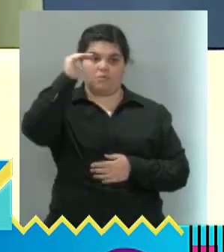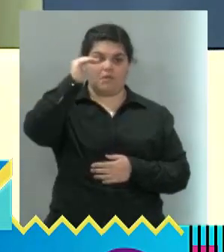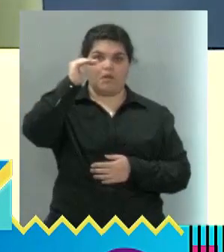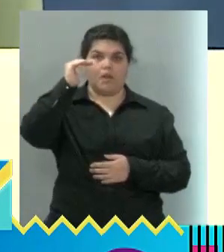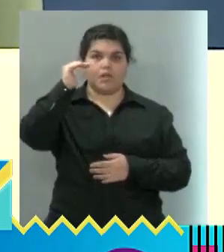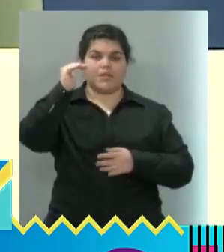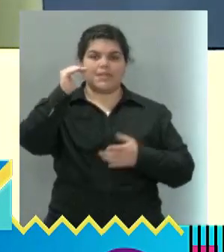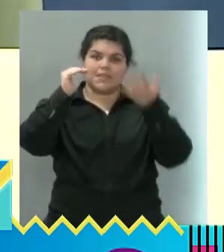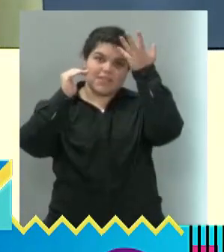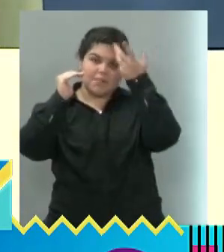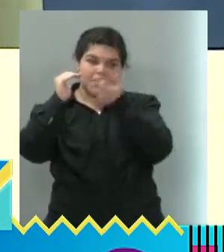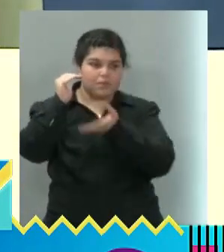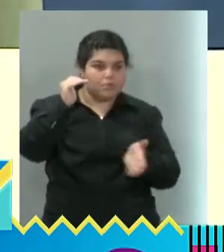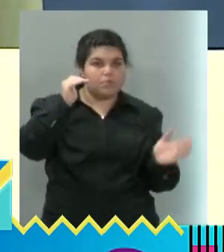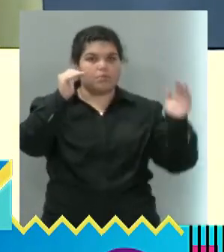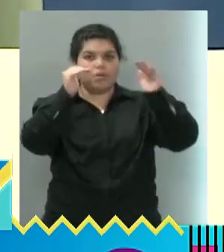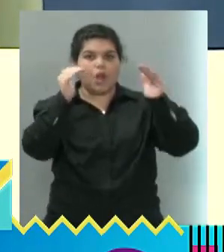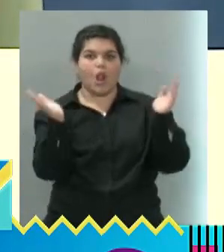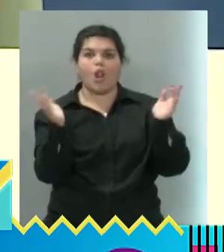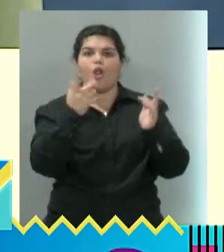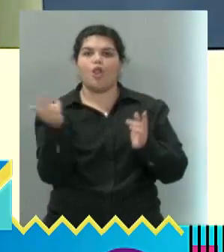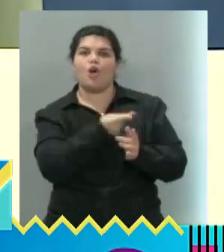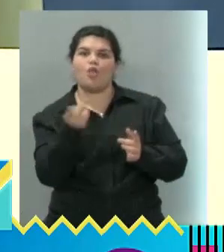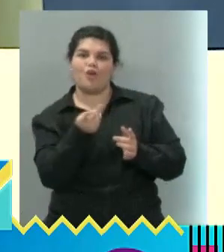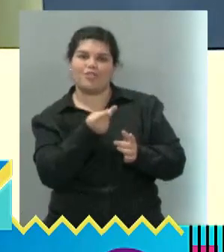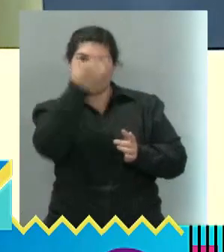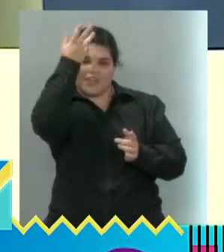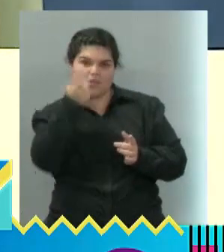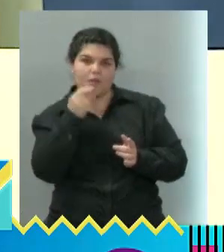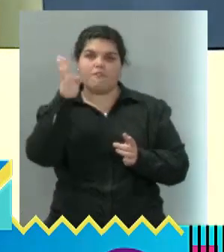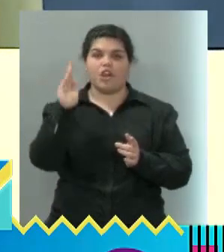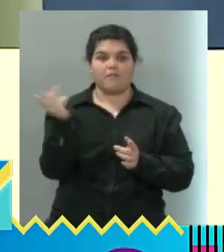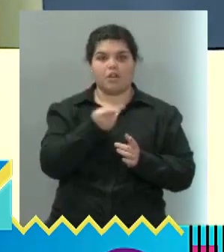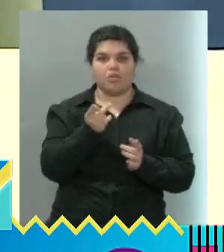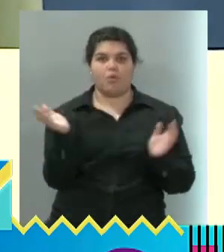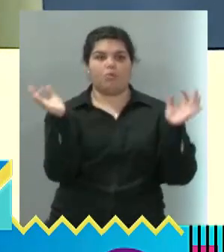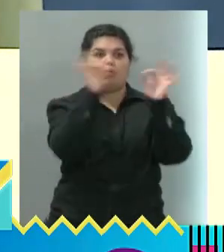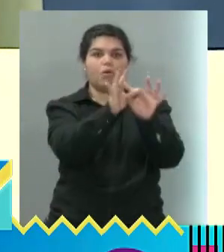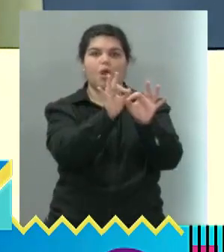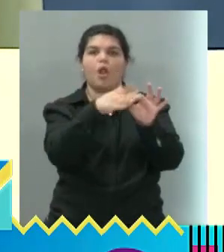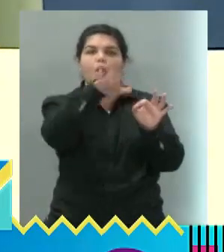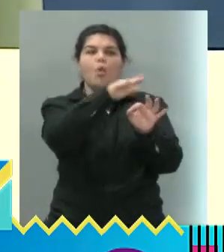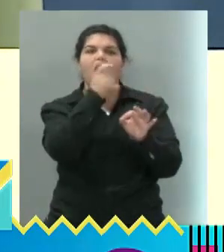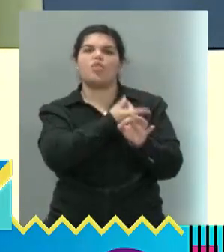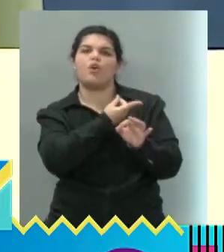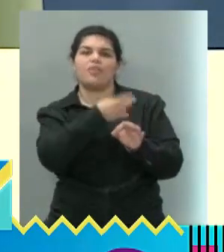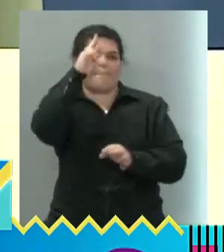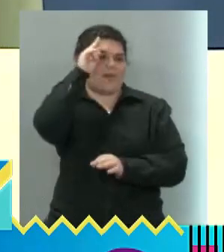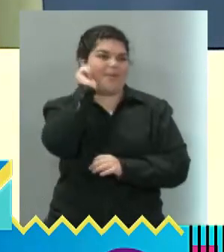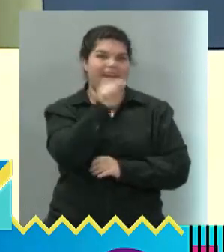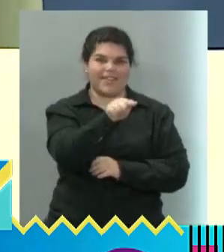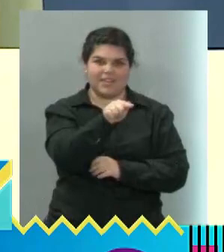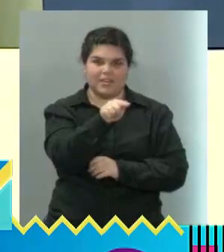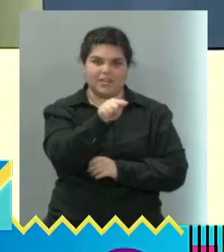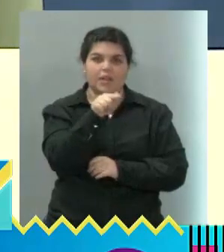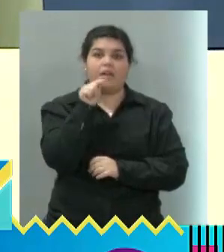el sur, ambos confluyeron en Perú. Y si ustedes se fijan, esa guerra de independencia, esa guerra que es la que iba a